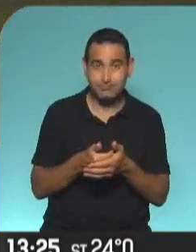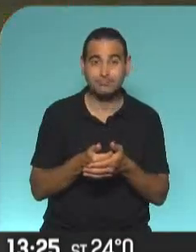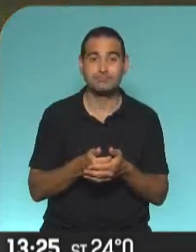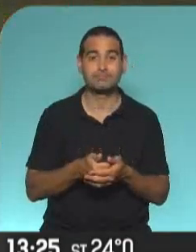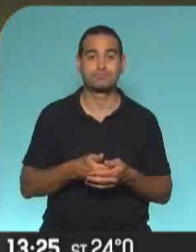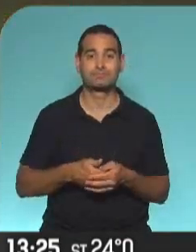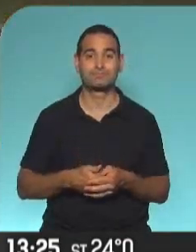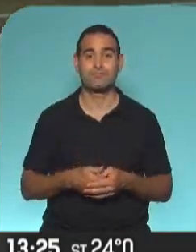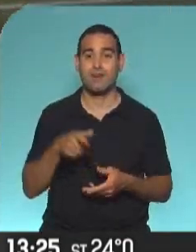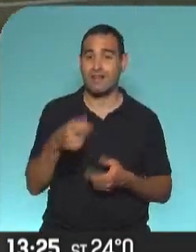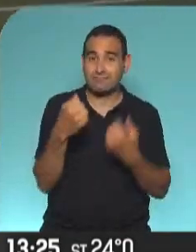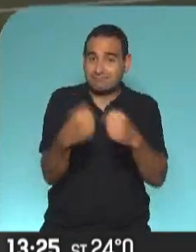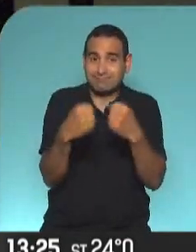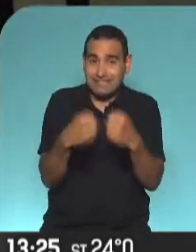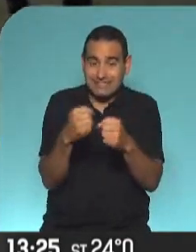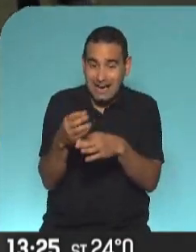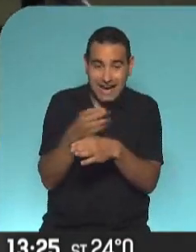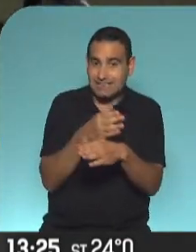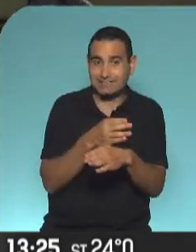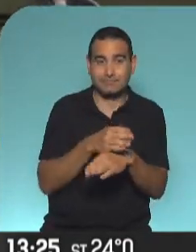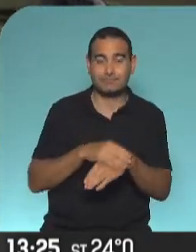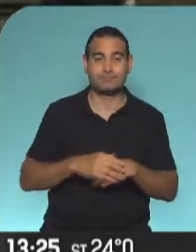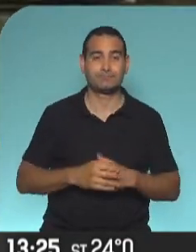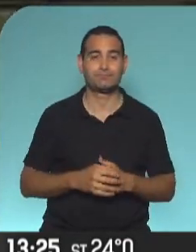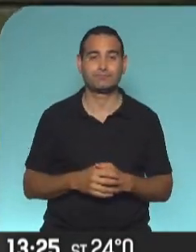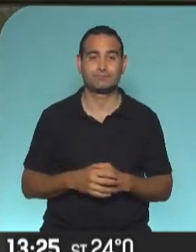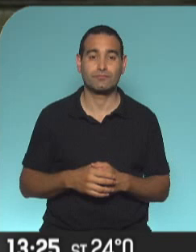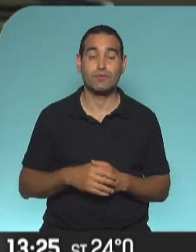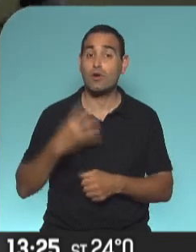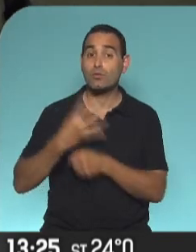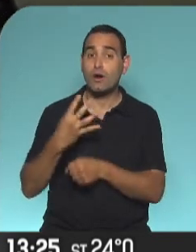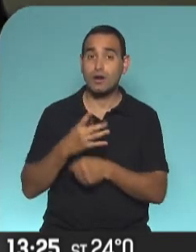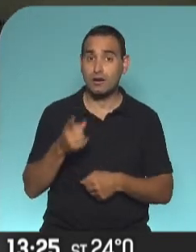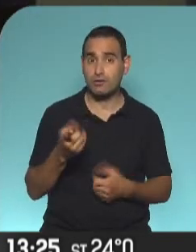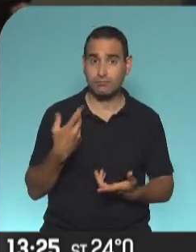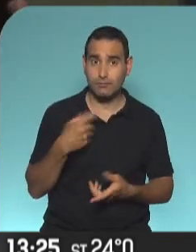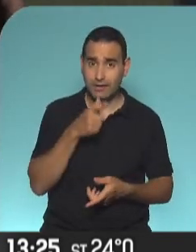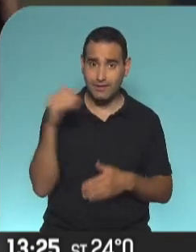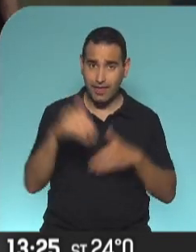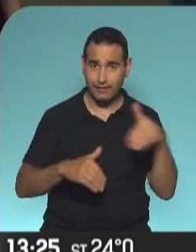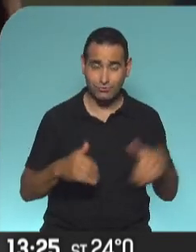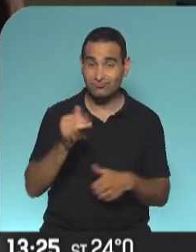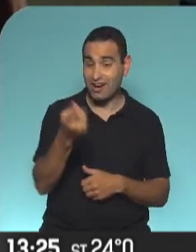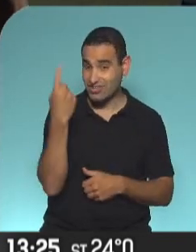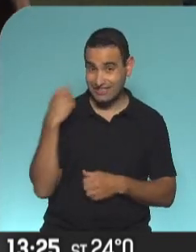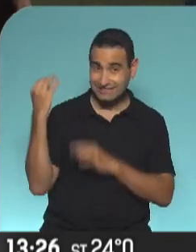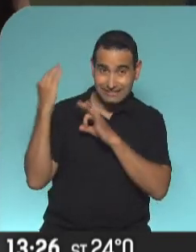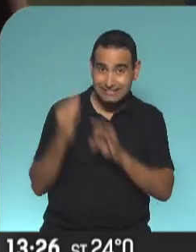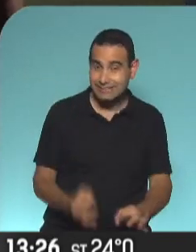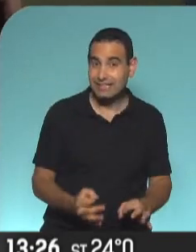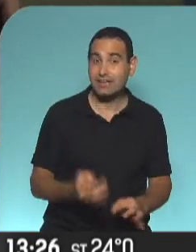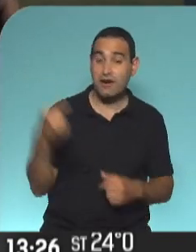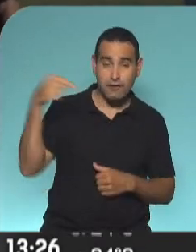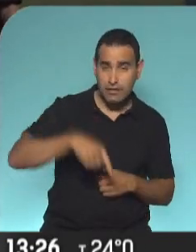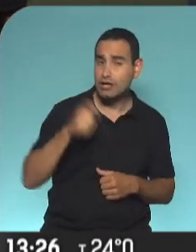el calentamiento previo no lo pegan en la planilla. Y Martínez Cuarta, que casi viene nadando. Ayer llegó, imagínate. Vino,